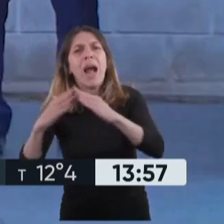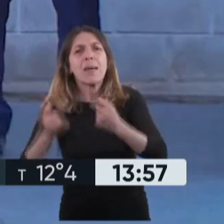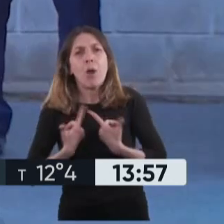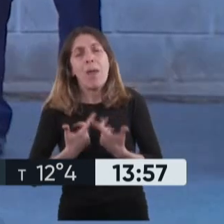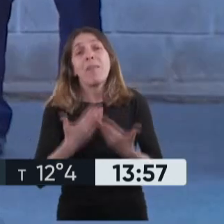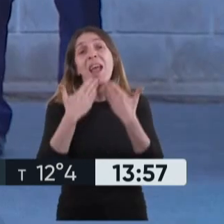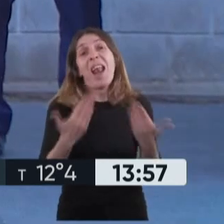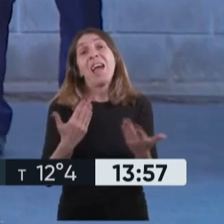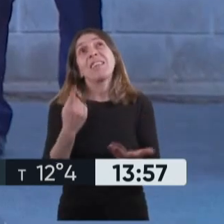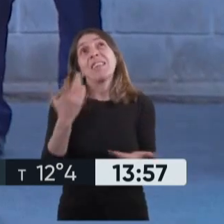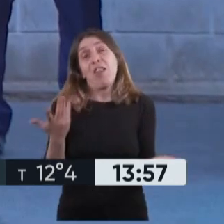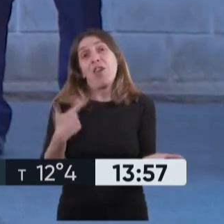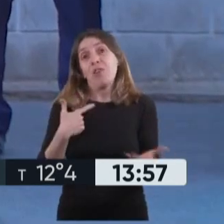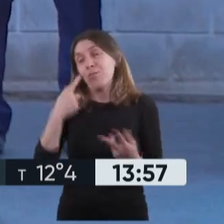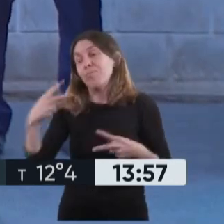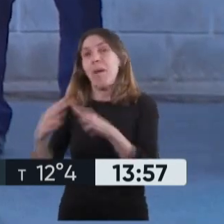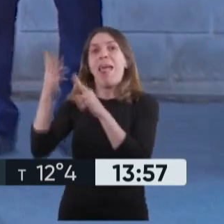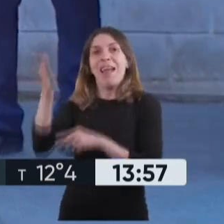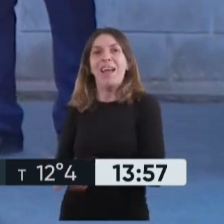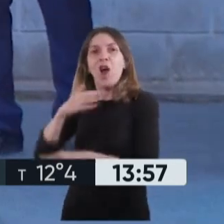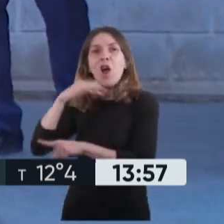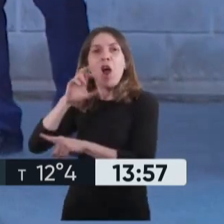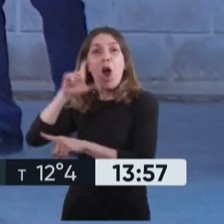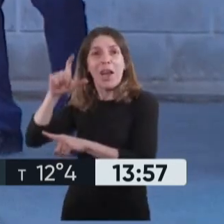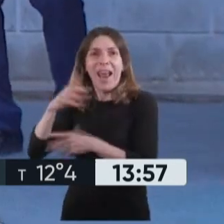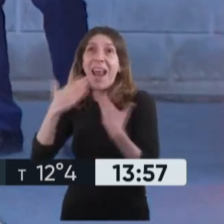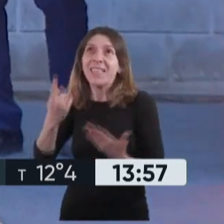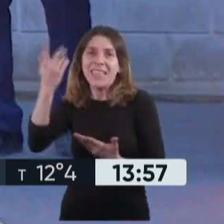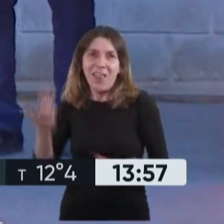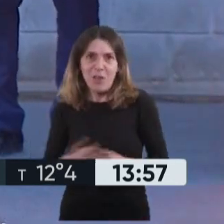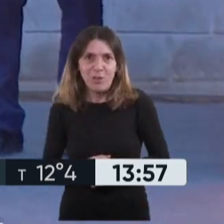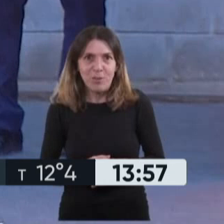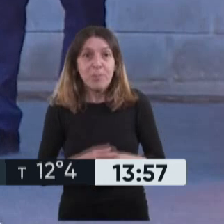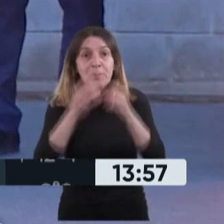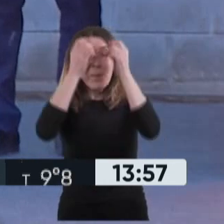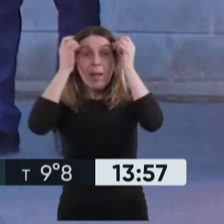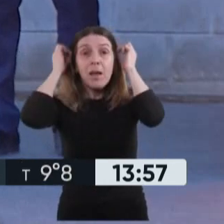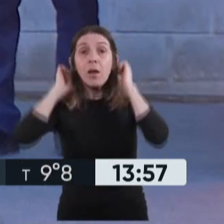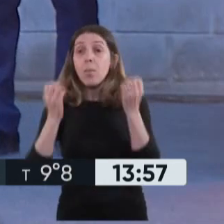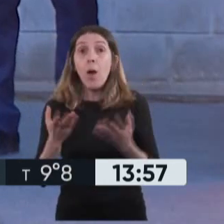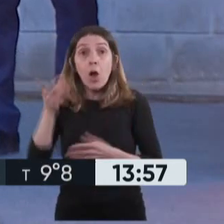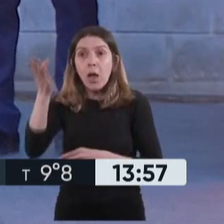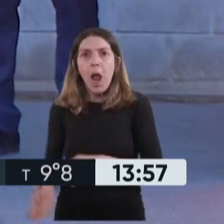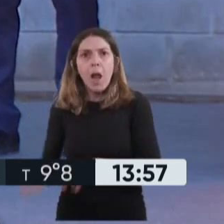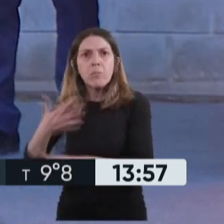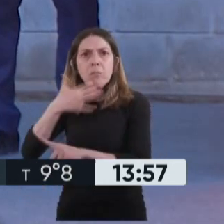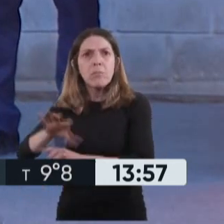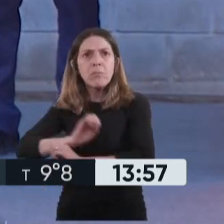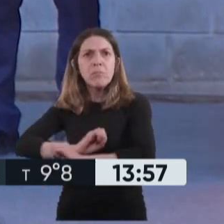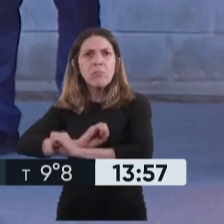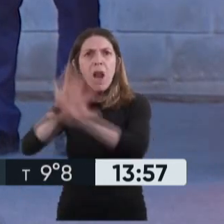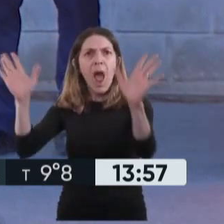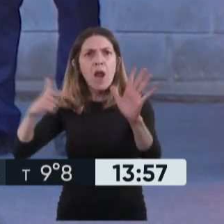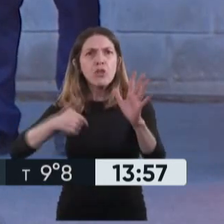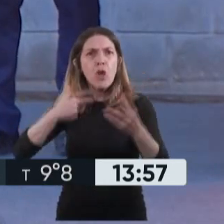me lo crucé a jorge gracias a dios que me ha visto por qué porque interpretó a mejor que nadie mi